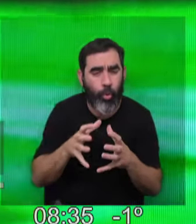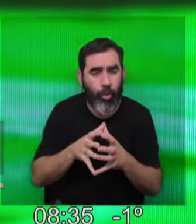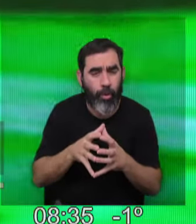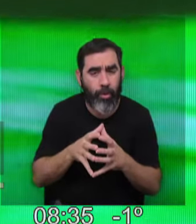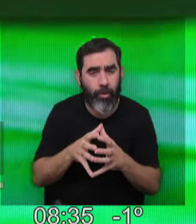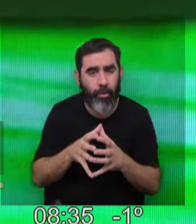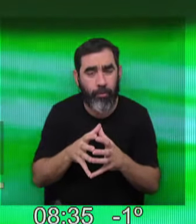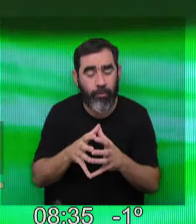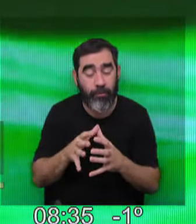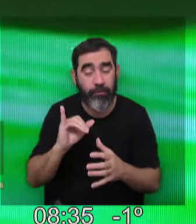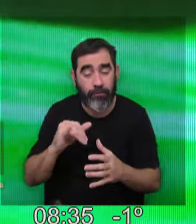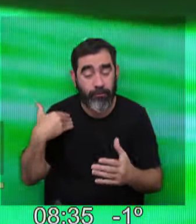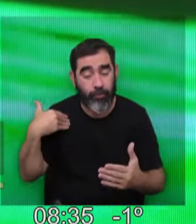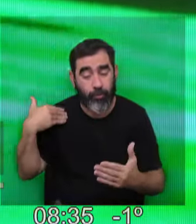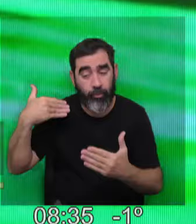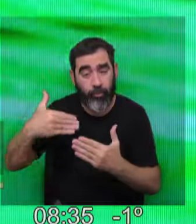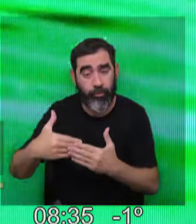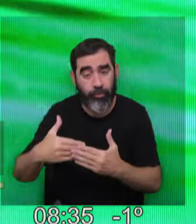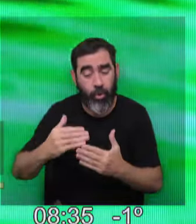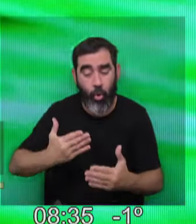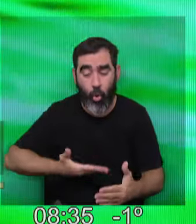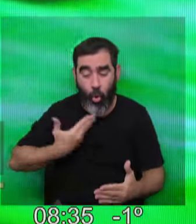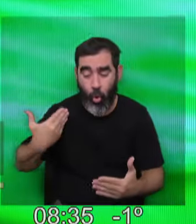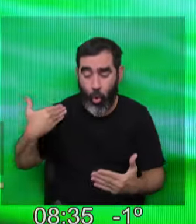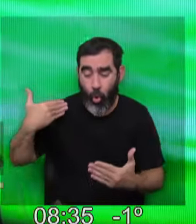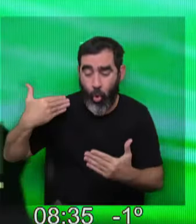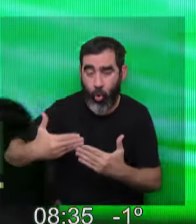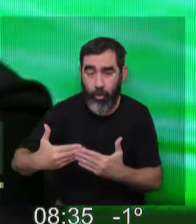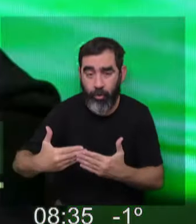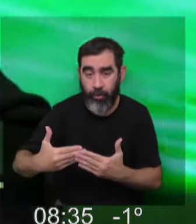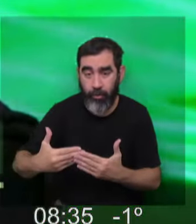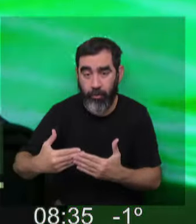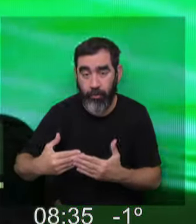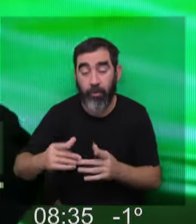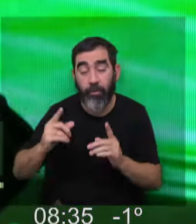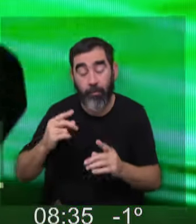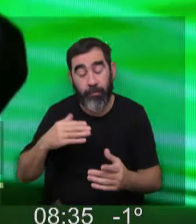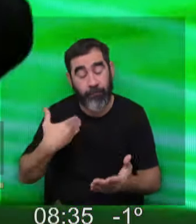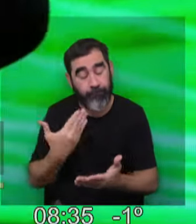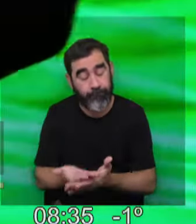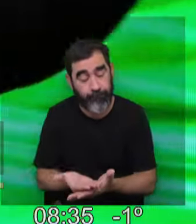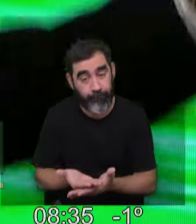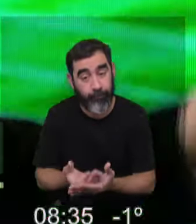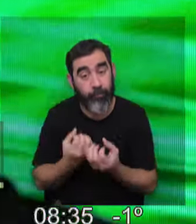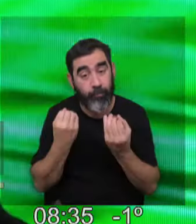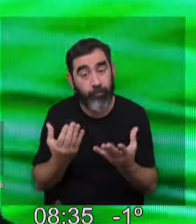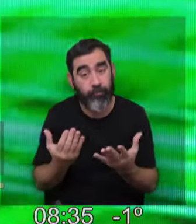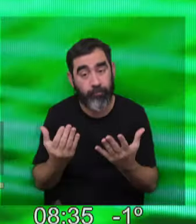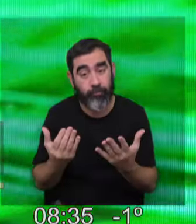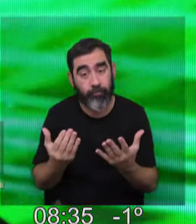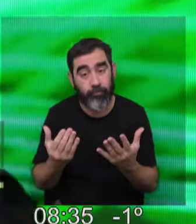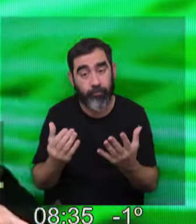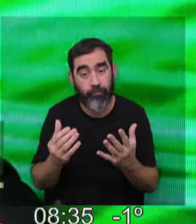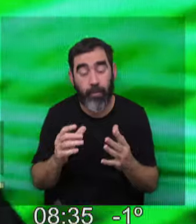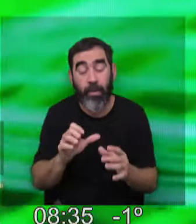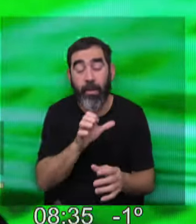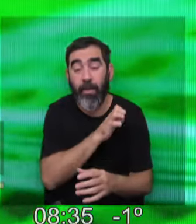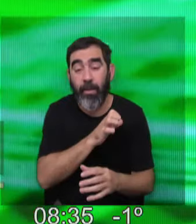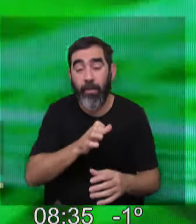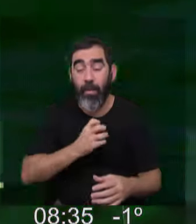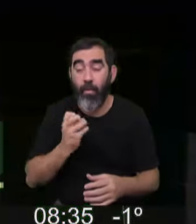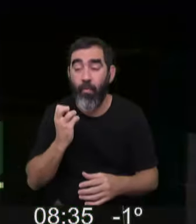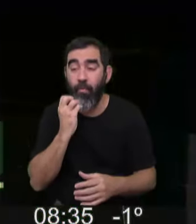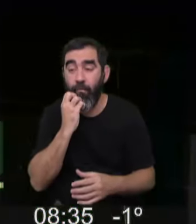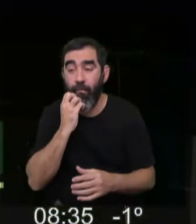tributo a una cosa, a su gloria, que es su infortunio. Porque seguro, construimos el estaballista, ¿no? O